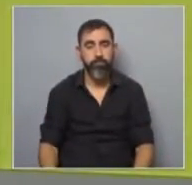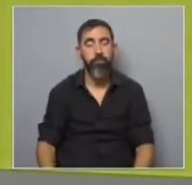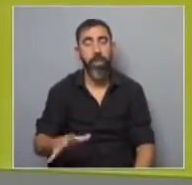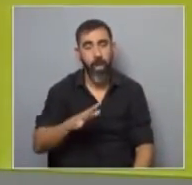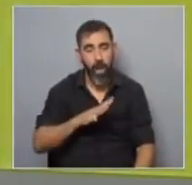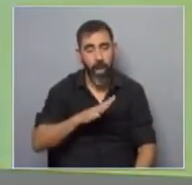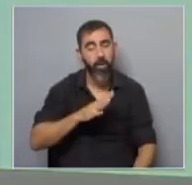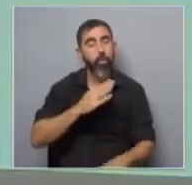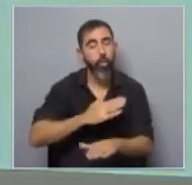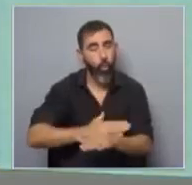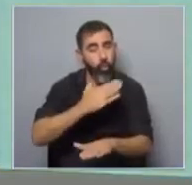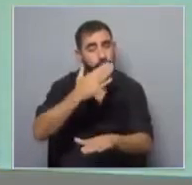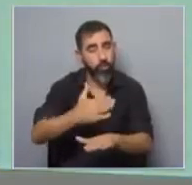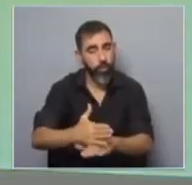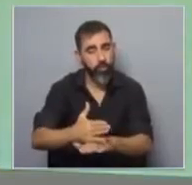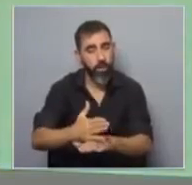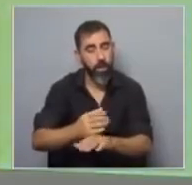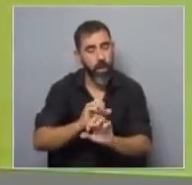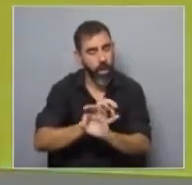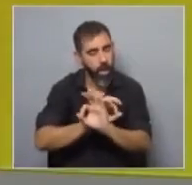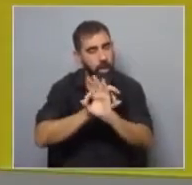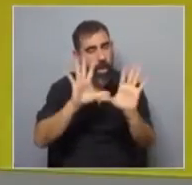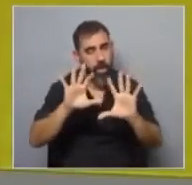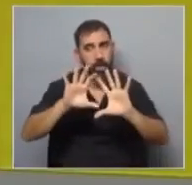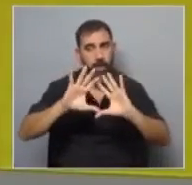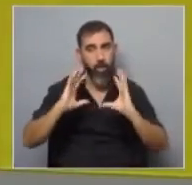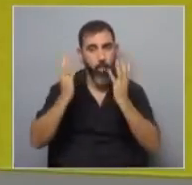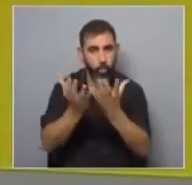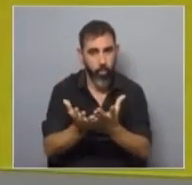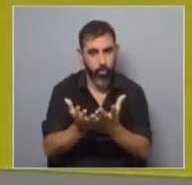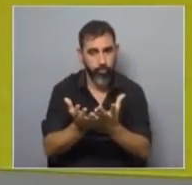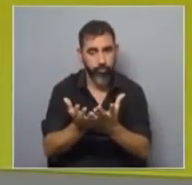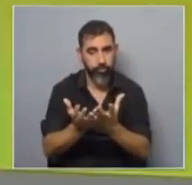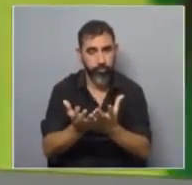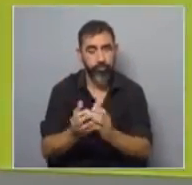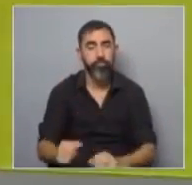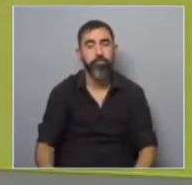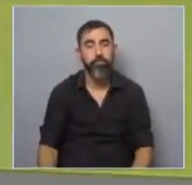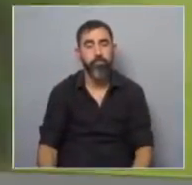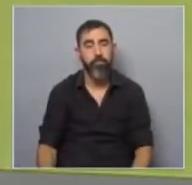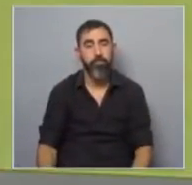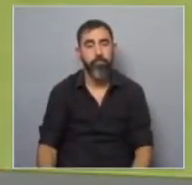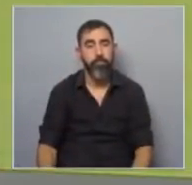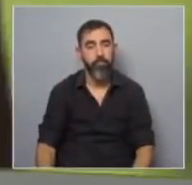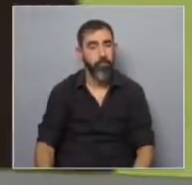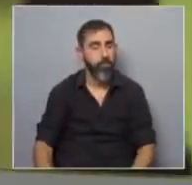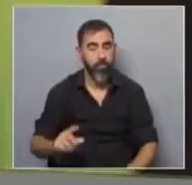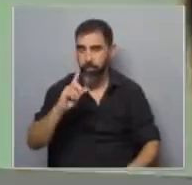habido consecuencias muy notorias por todo el mundo, que fueron muy